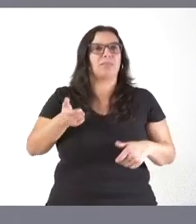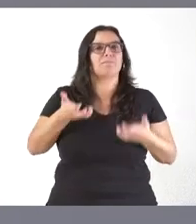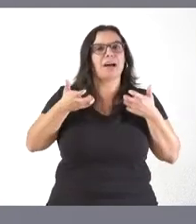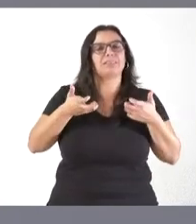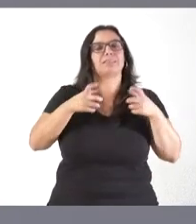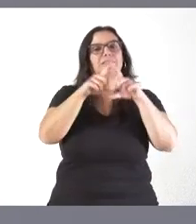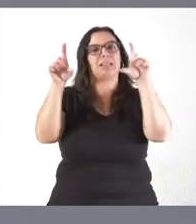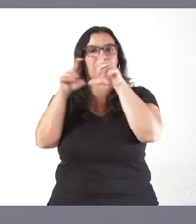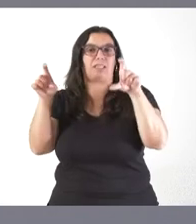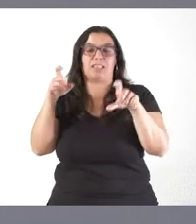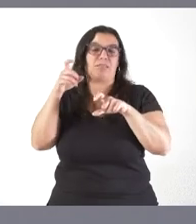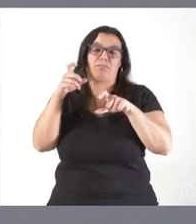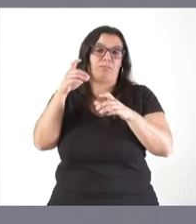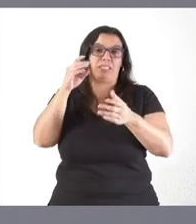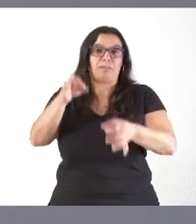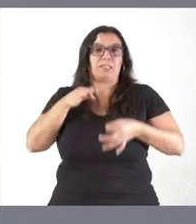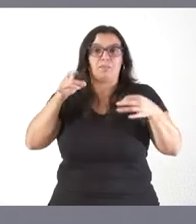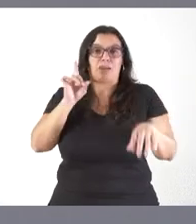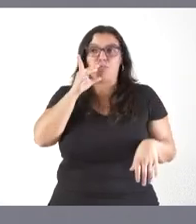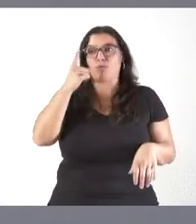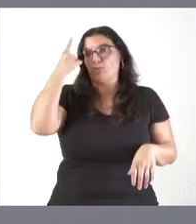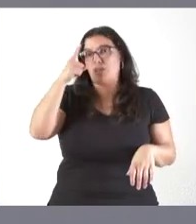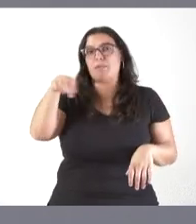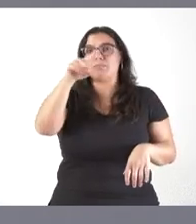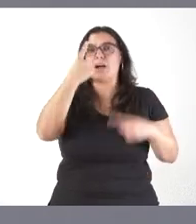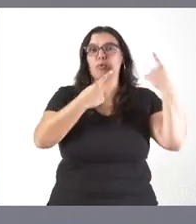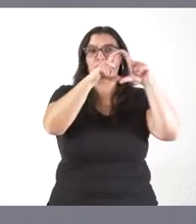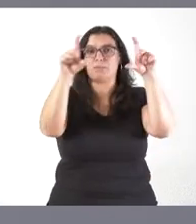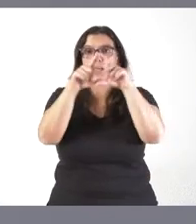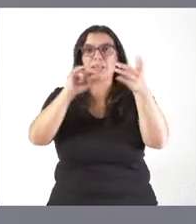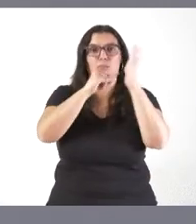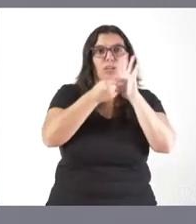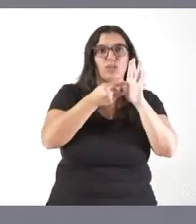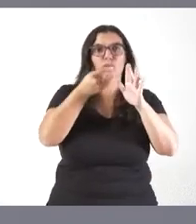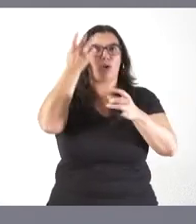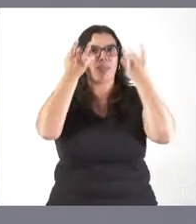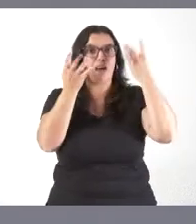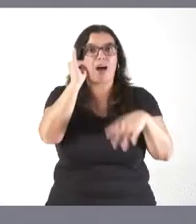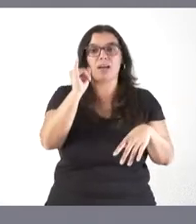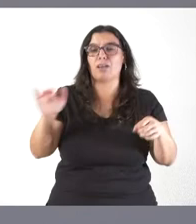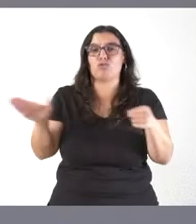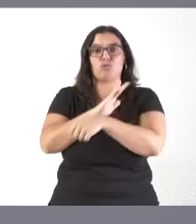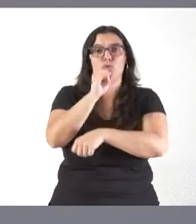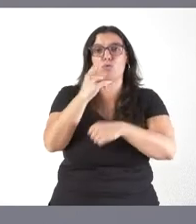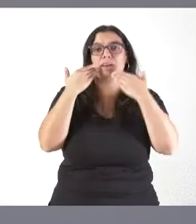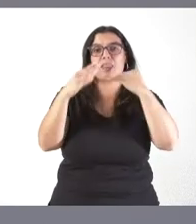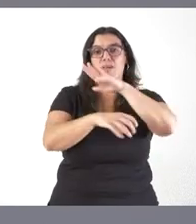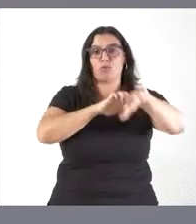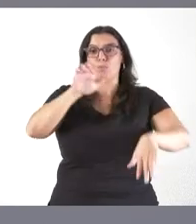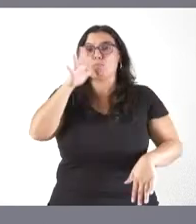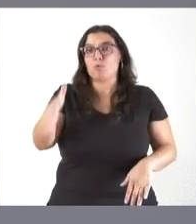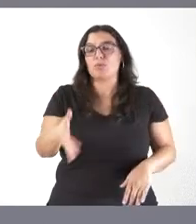siempre está ocurriendo así Y ustedes lo saben por declaraciones de empresas que tienen proyectos iniciativas y planes que no están siendo financiados con estos fondos europeos porque